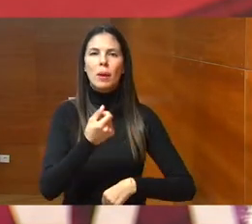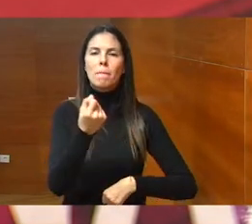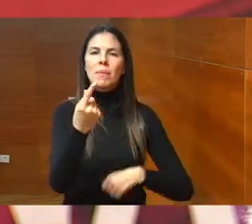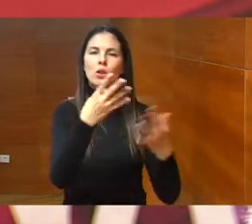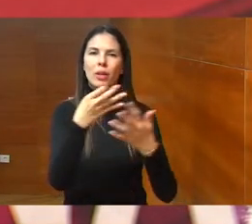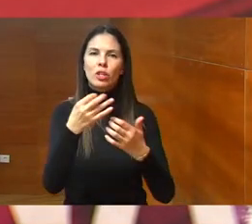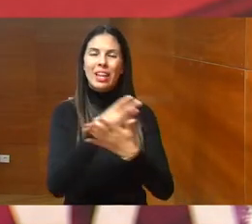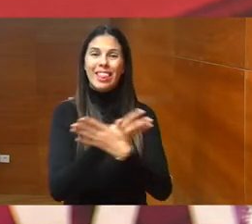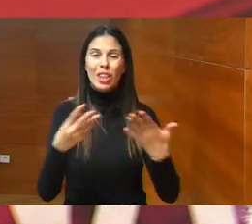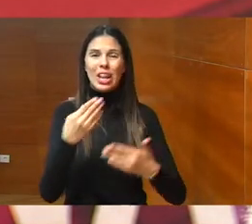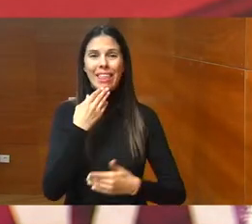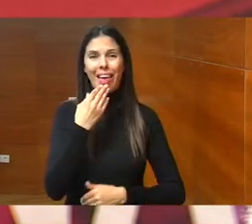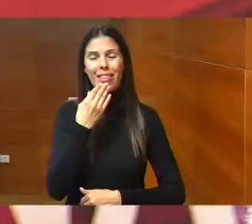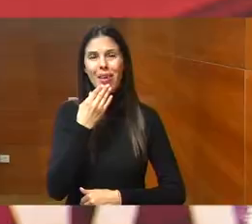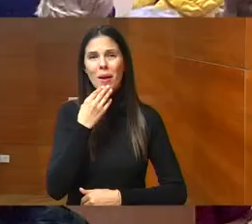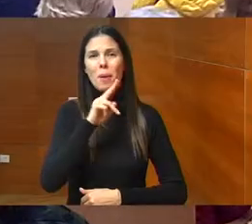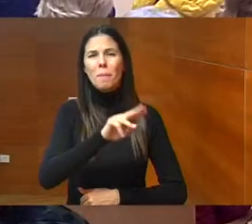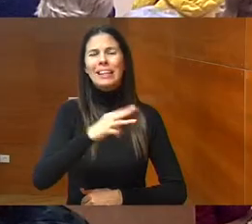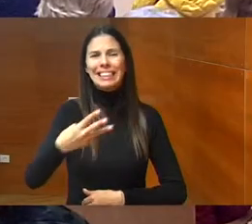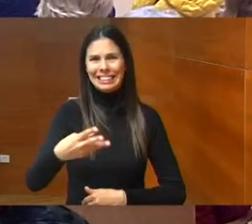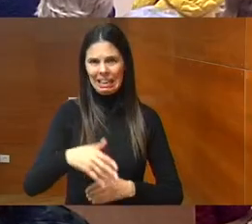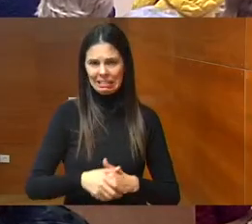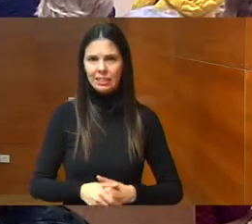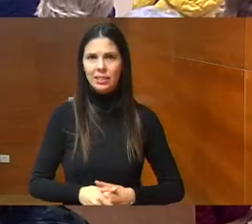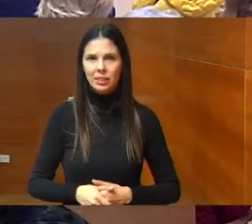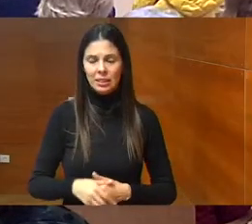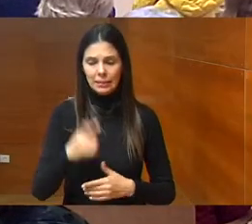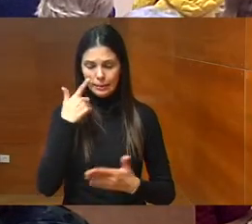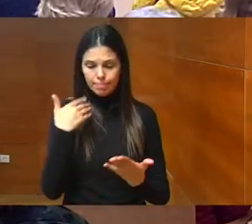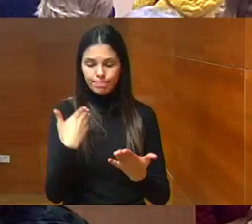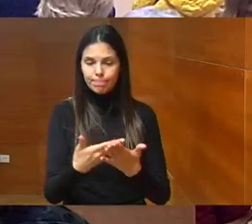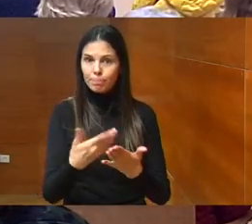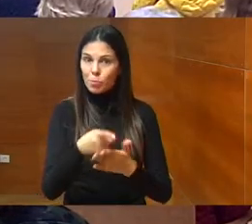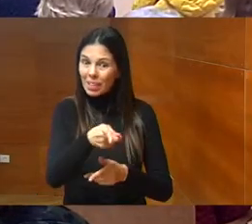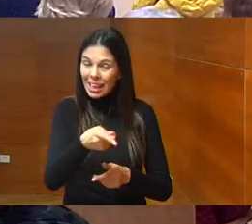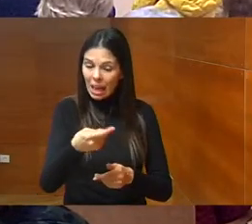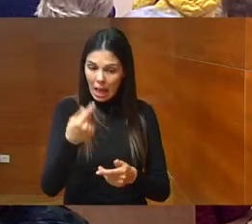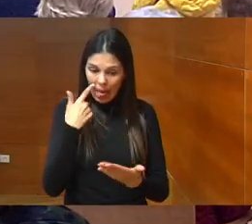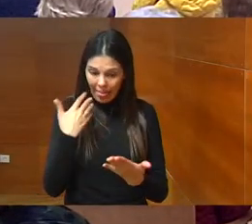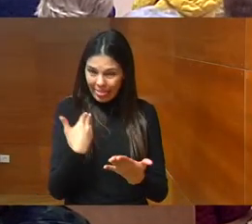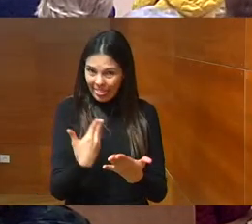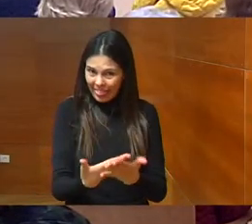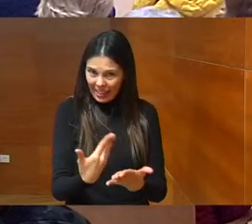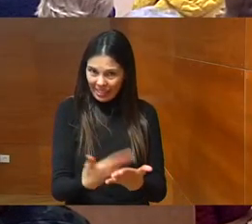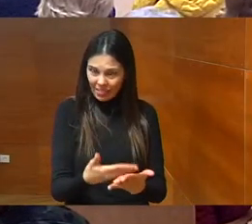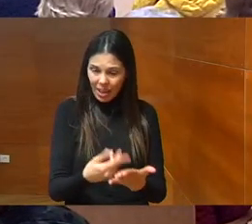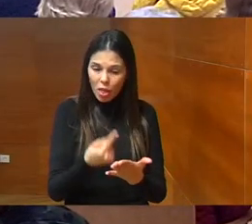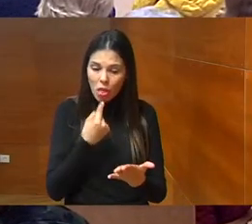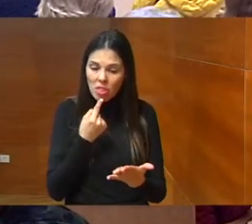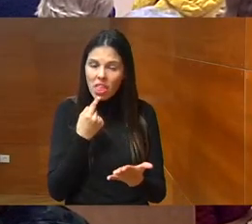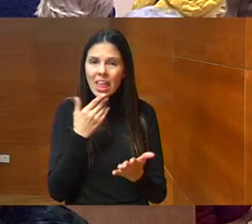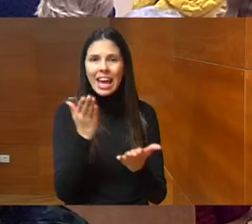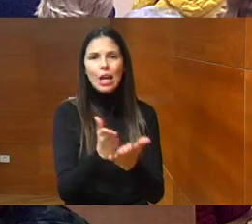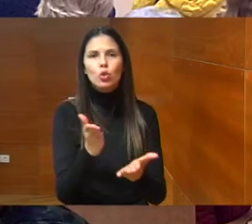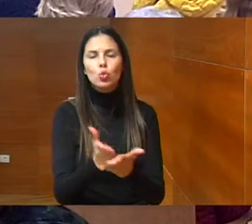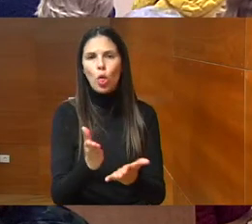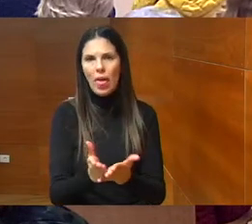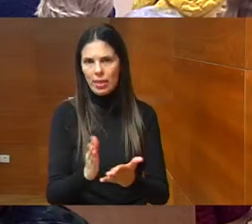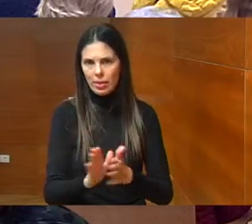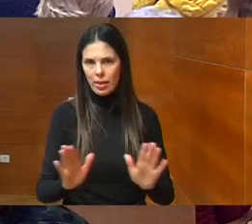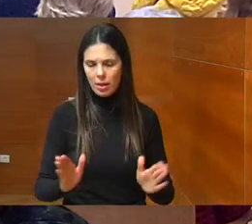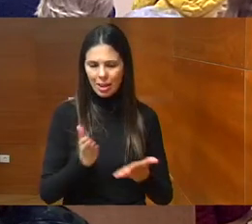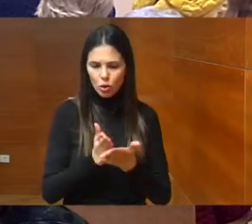23 años he consta como ocupación del no certificado que estaba estudiando